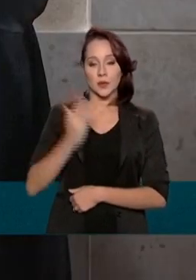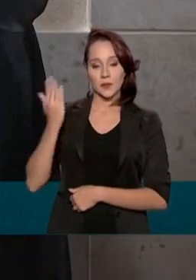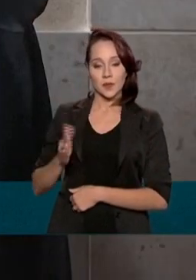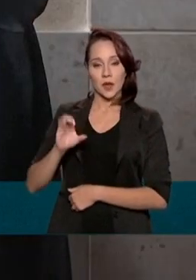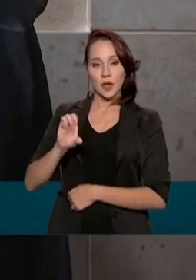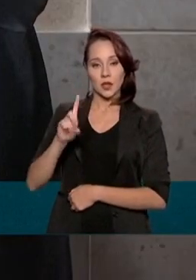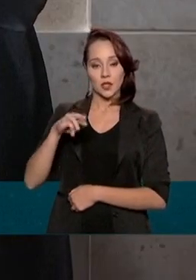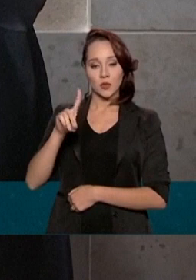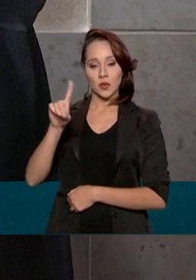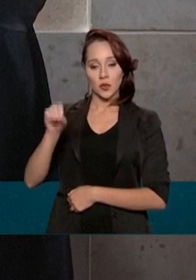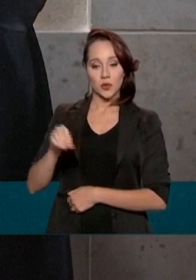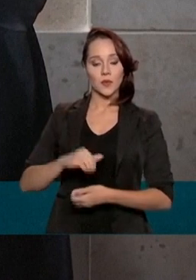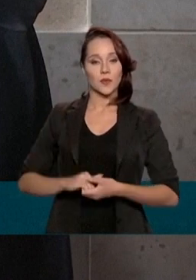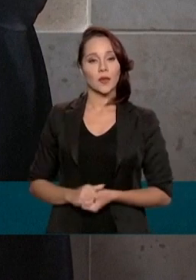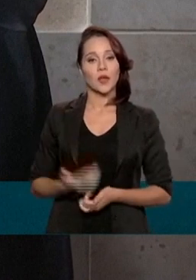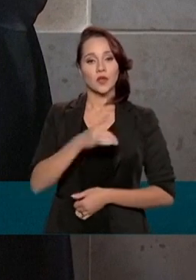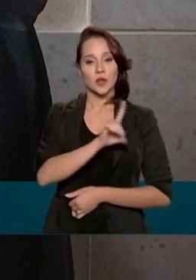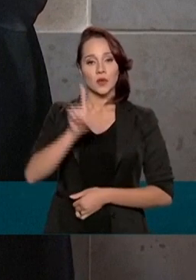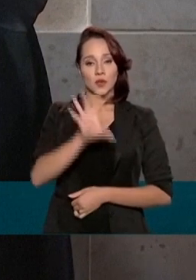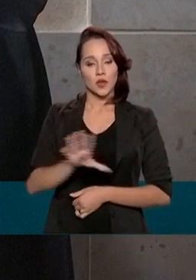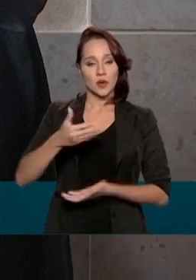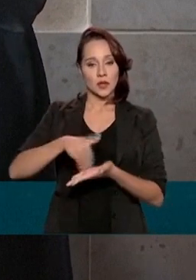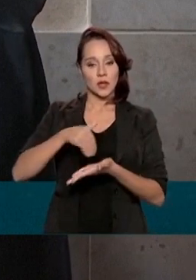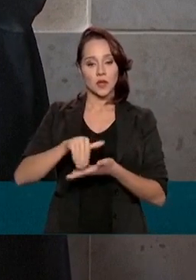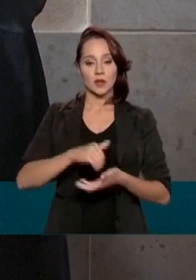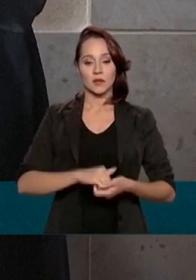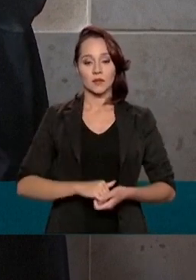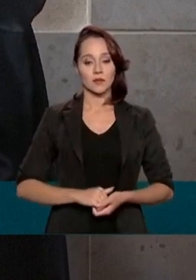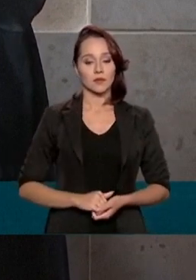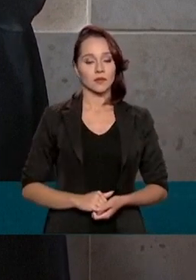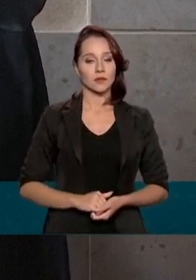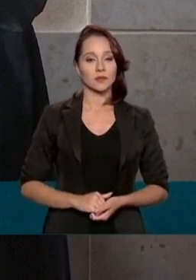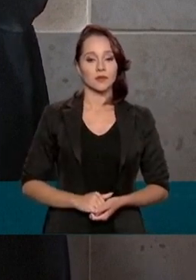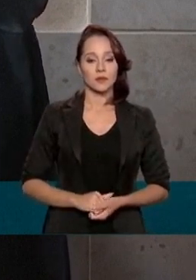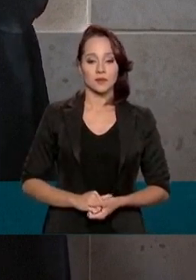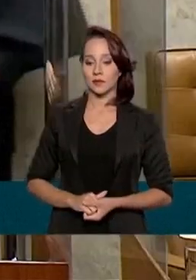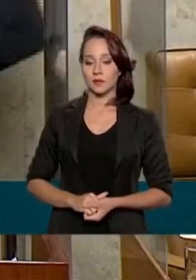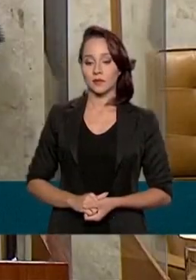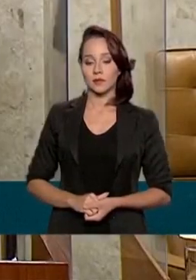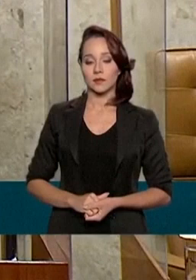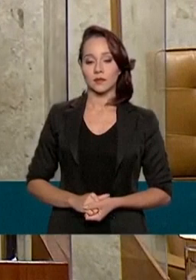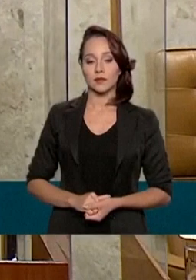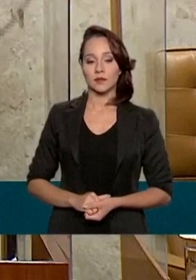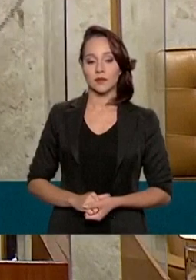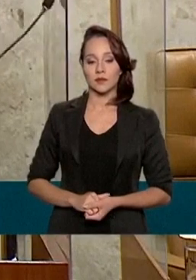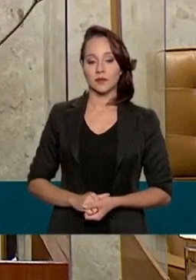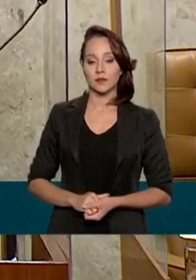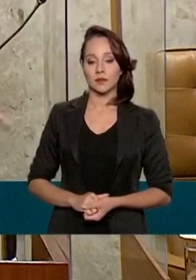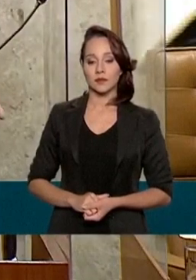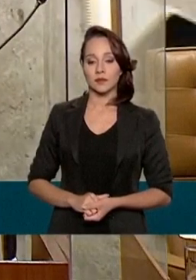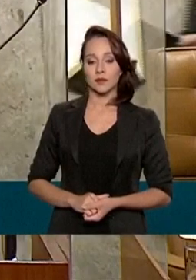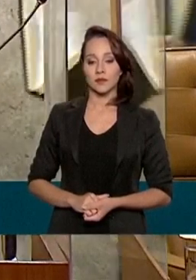pastor de 48 años íntegro el gobierno de bolsonaro desde que llegó al poder en enero de 2019 con el apoyo fundamental de los